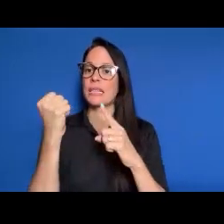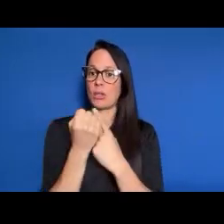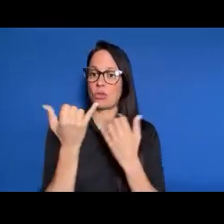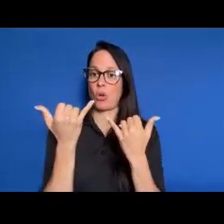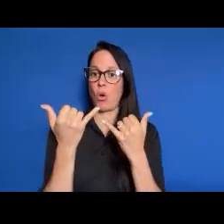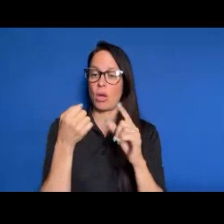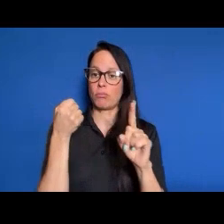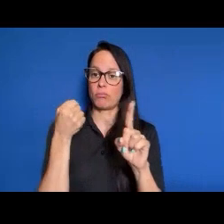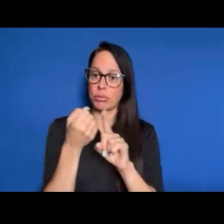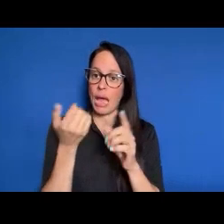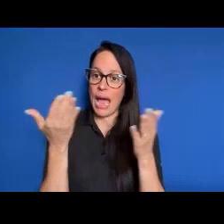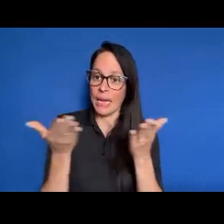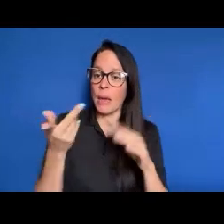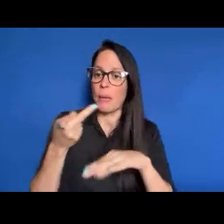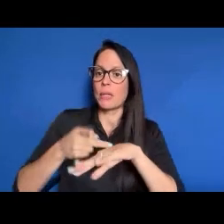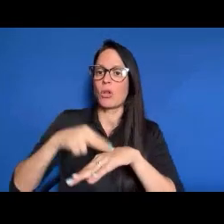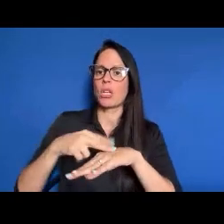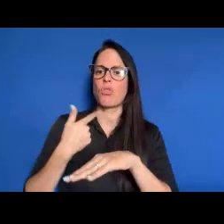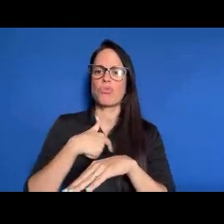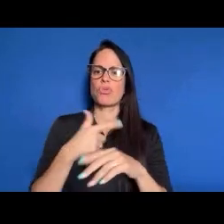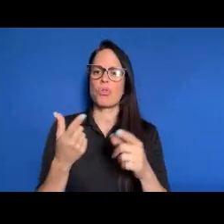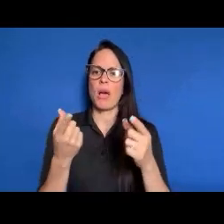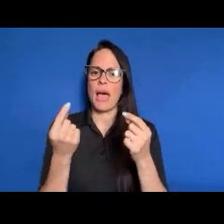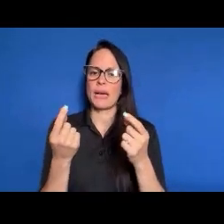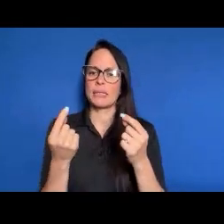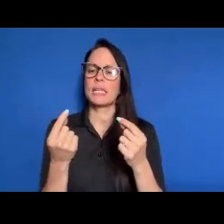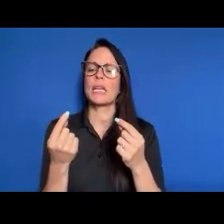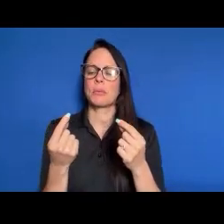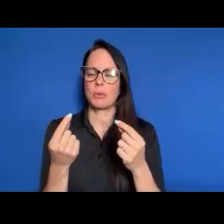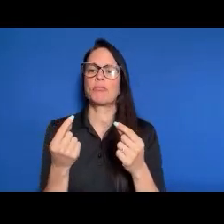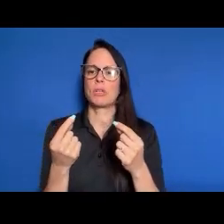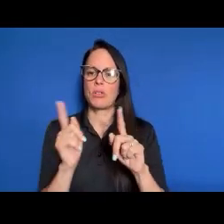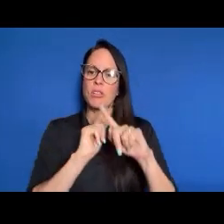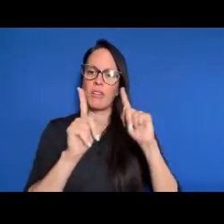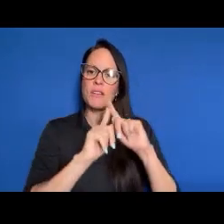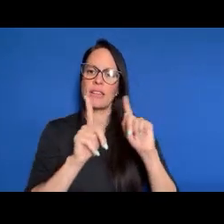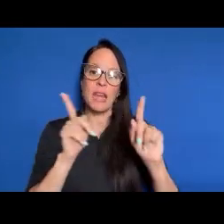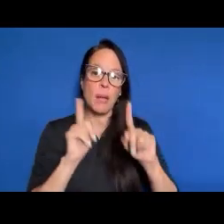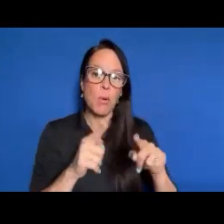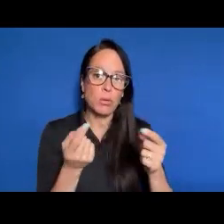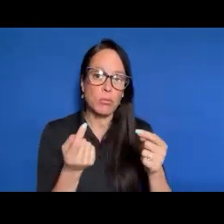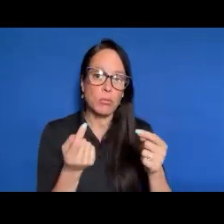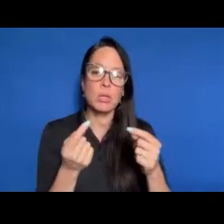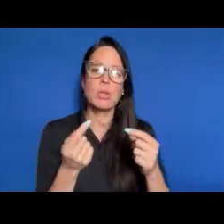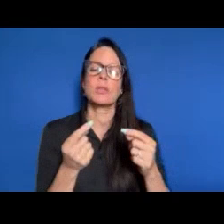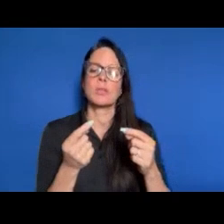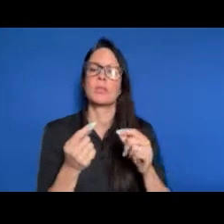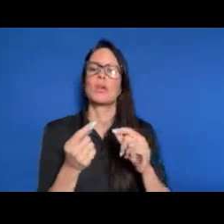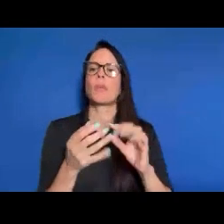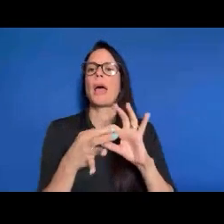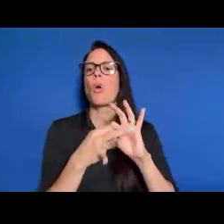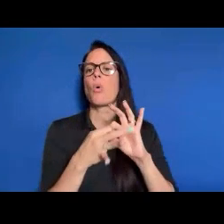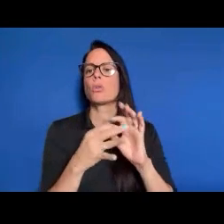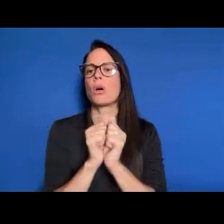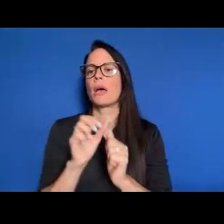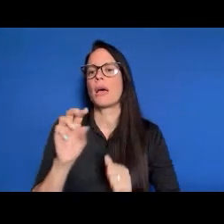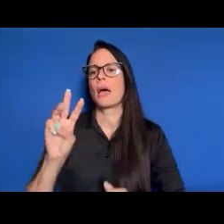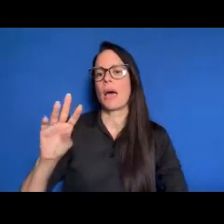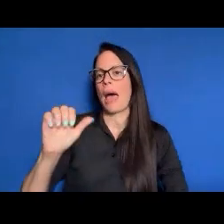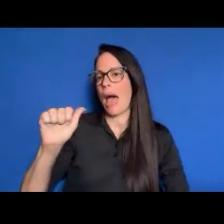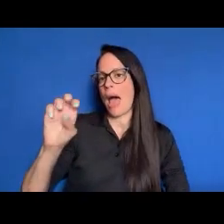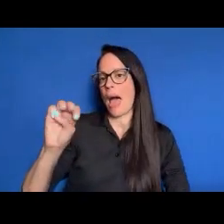Y quiero comenzar con lo que son los eventos de sobredosis reportados. Esto se reporta en conjunto con lo que es AMSCA y el Departamento de